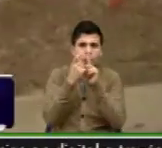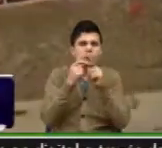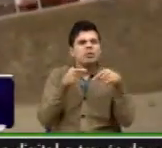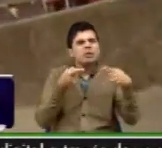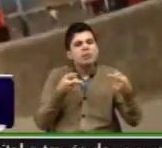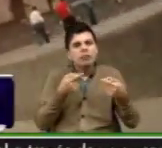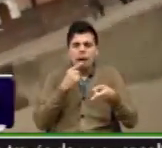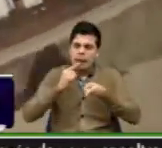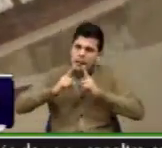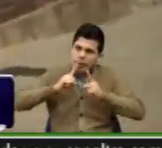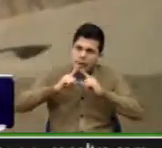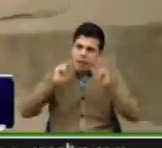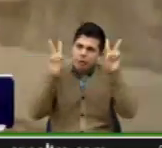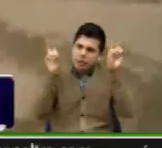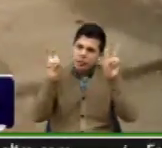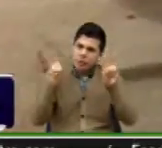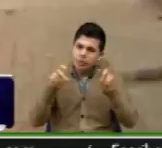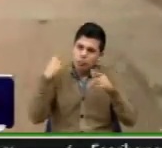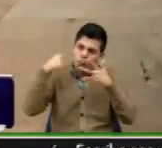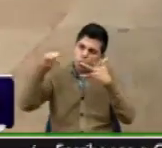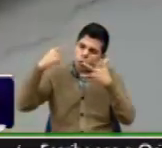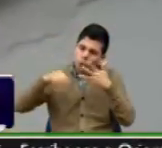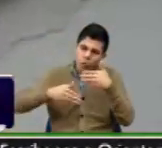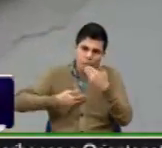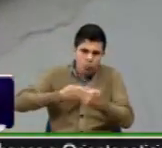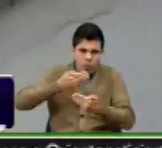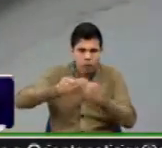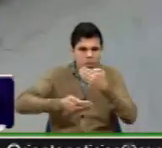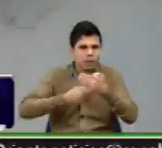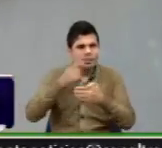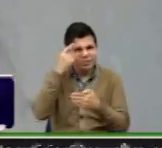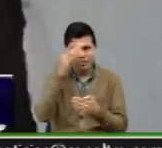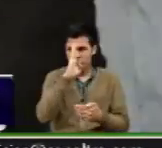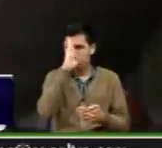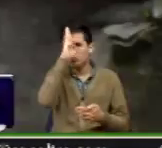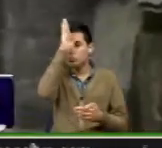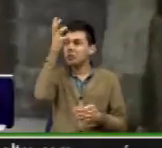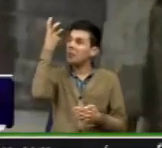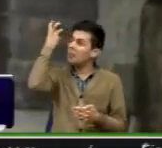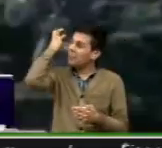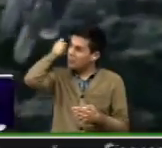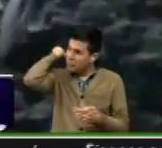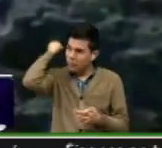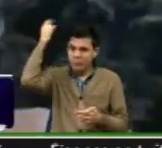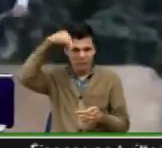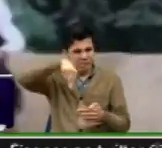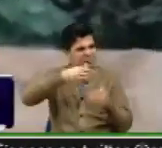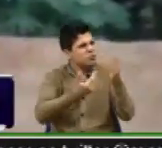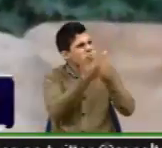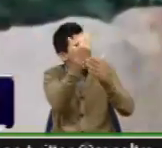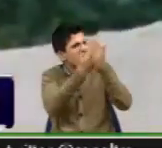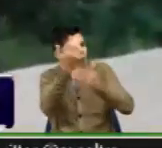un diálogo y confrontación entre los diferentes procesos, en este caso tradición versus innovación. La idea